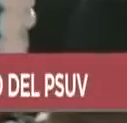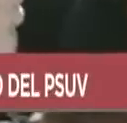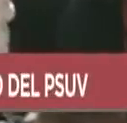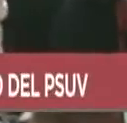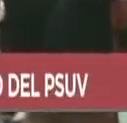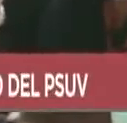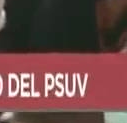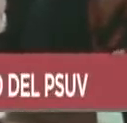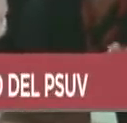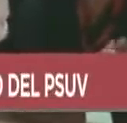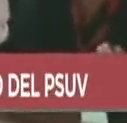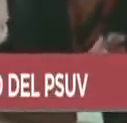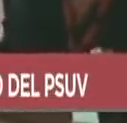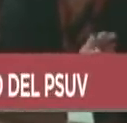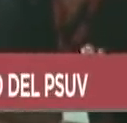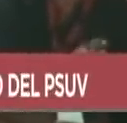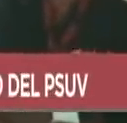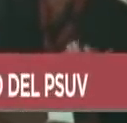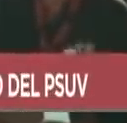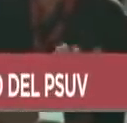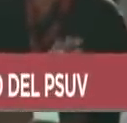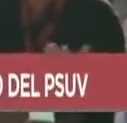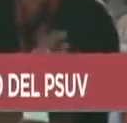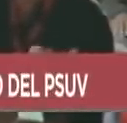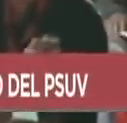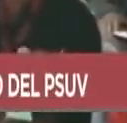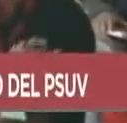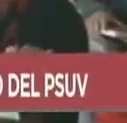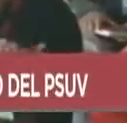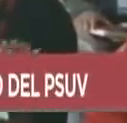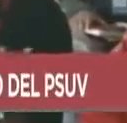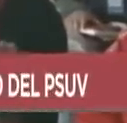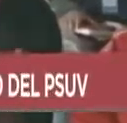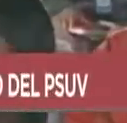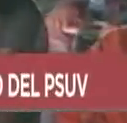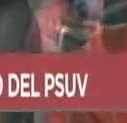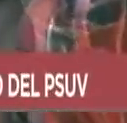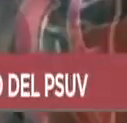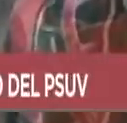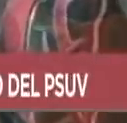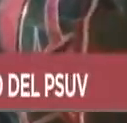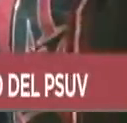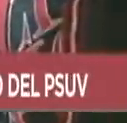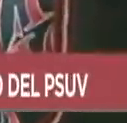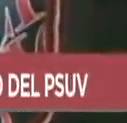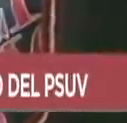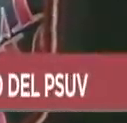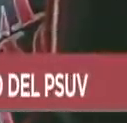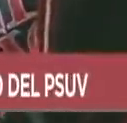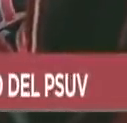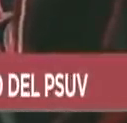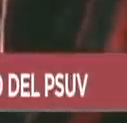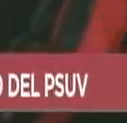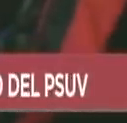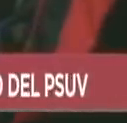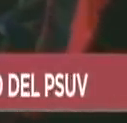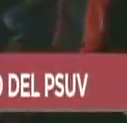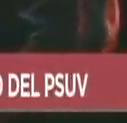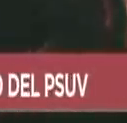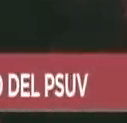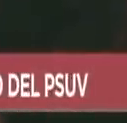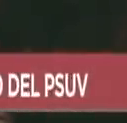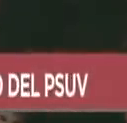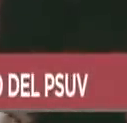el PPT, ahora el Movimiento Revolucionario Tupamaro, el Movimiento Electoral del Pueblo,